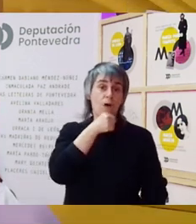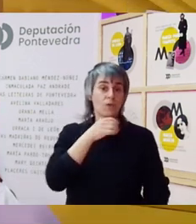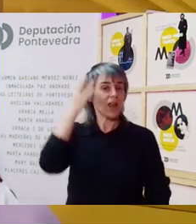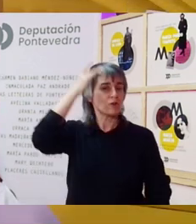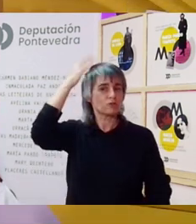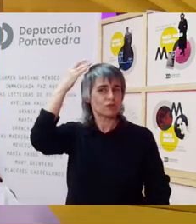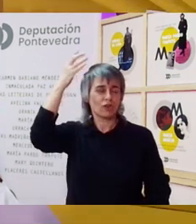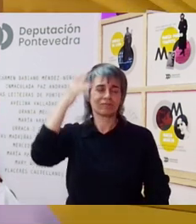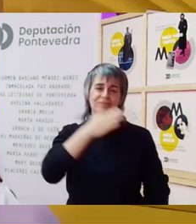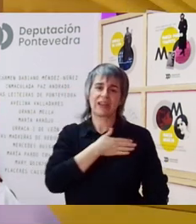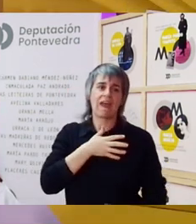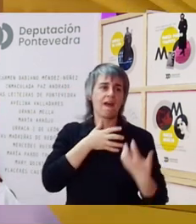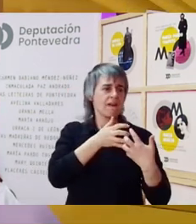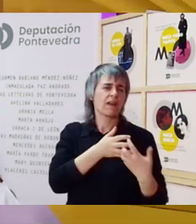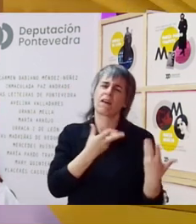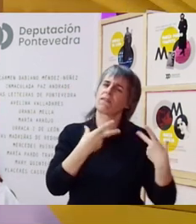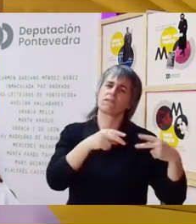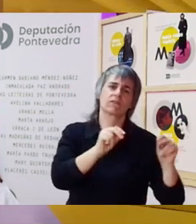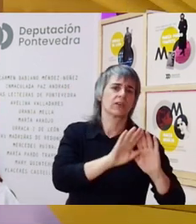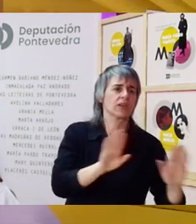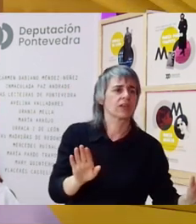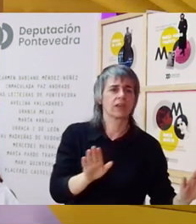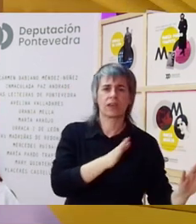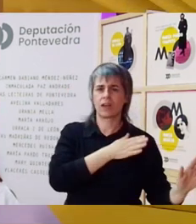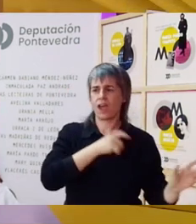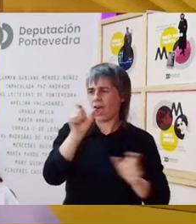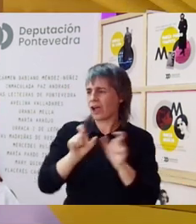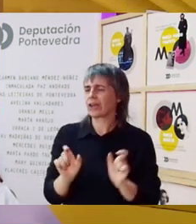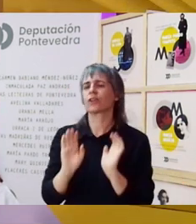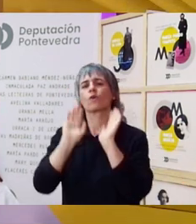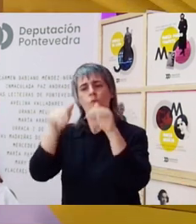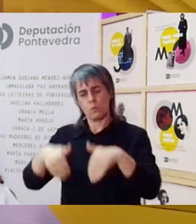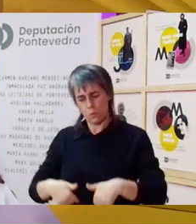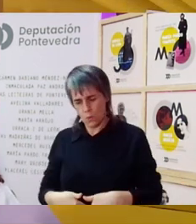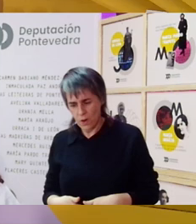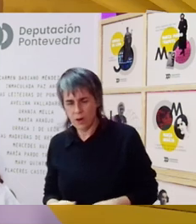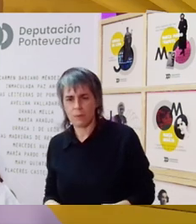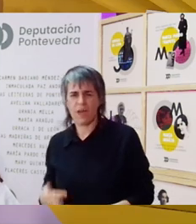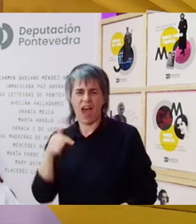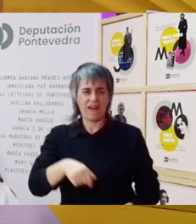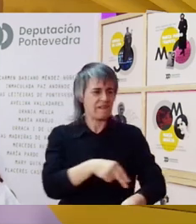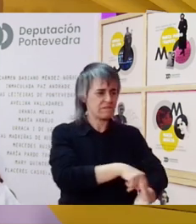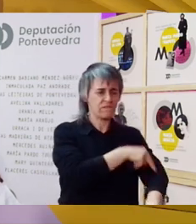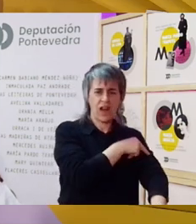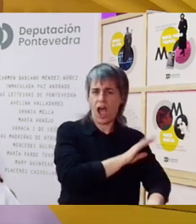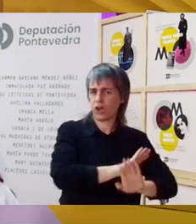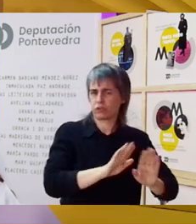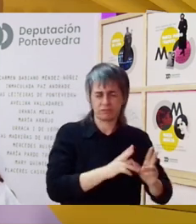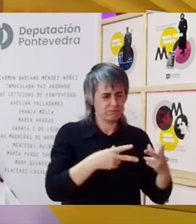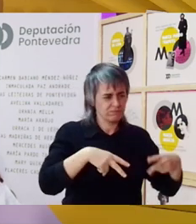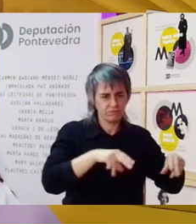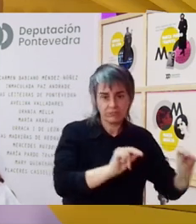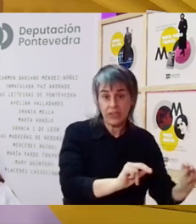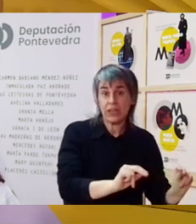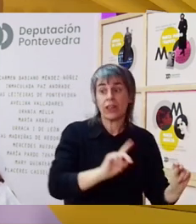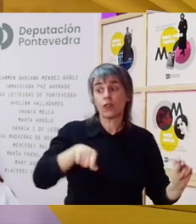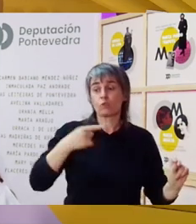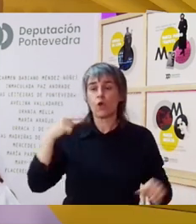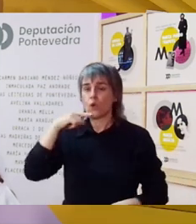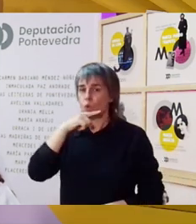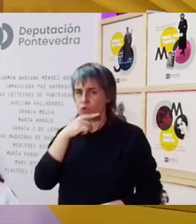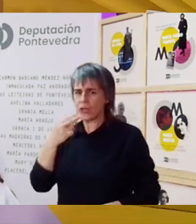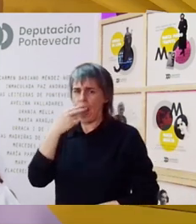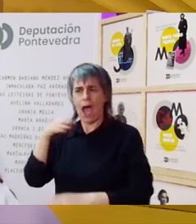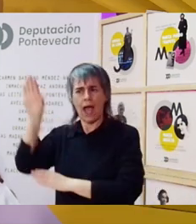armar a xente, que acabaran aquí con Franco, que perdera en Rusia